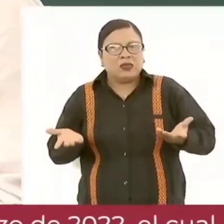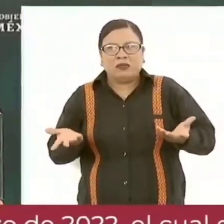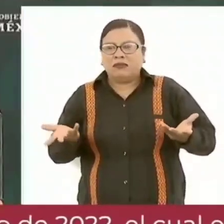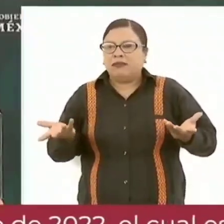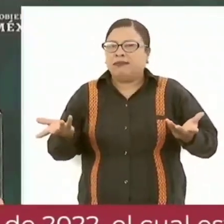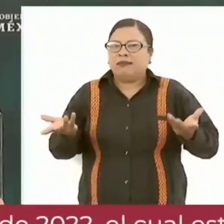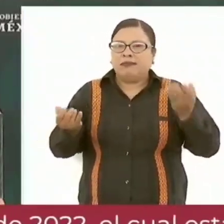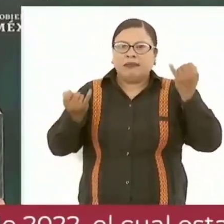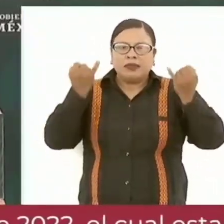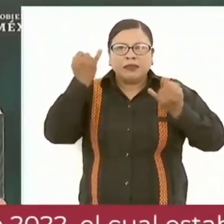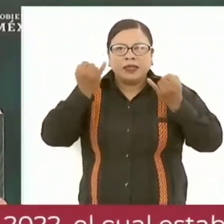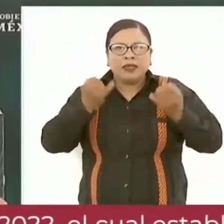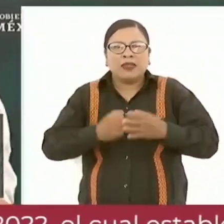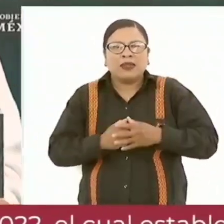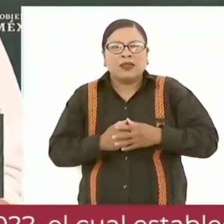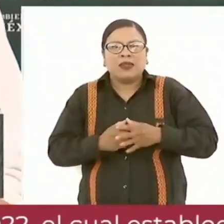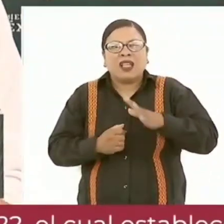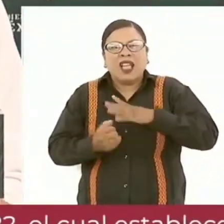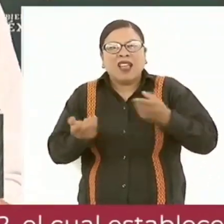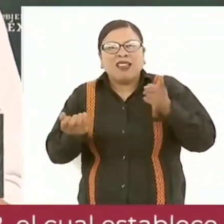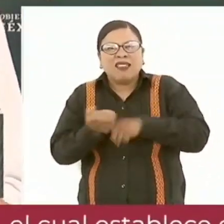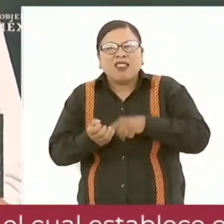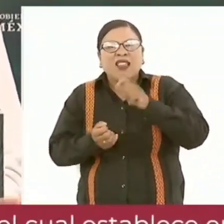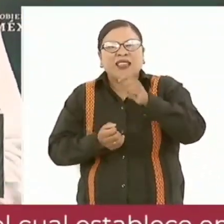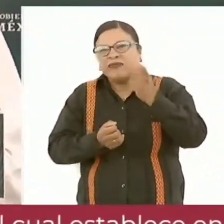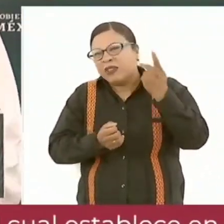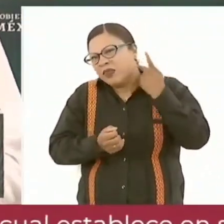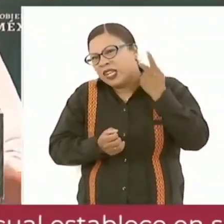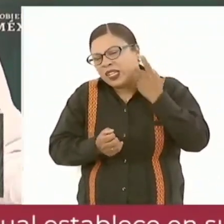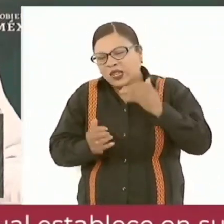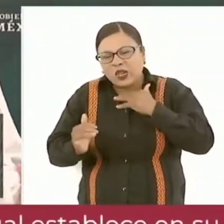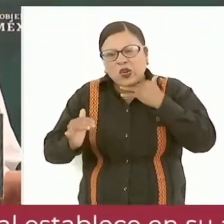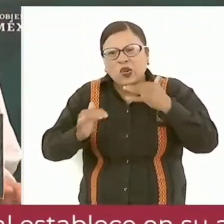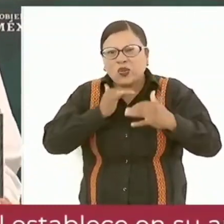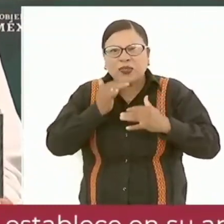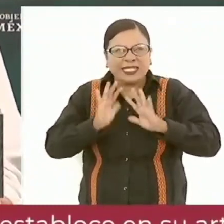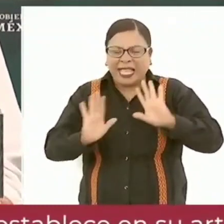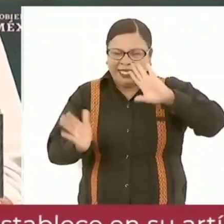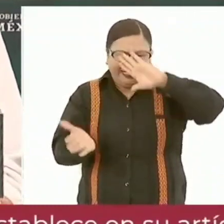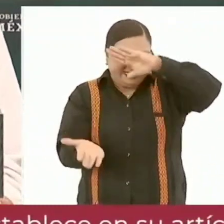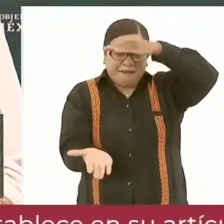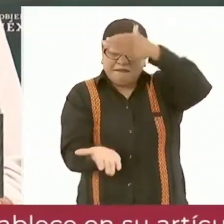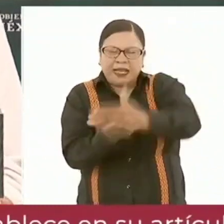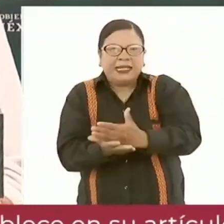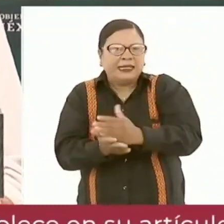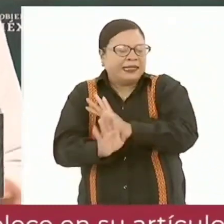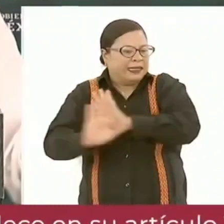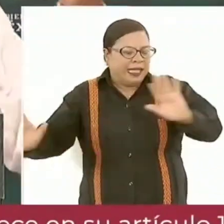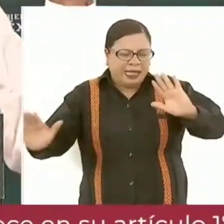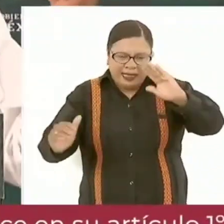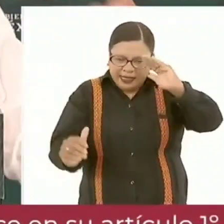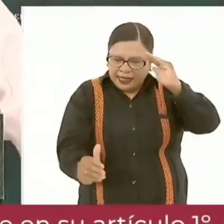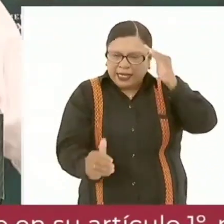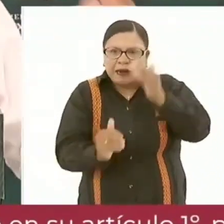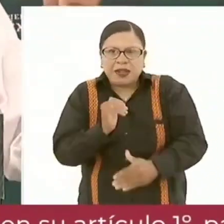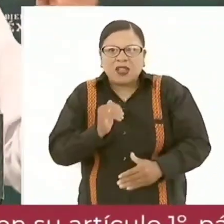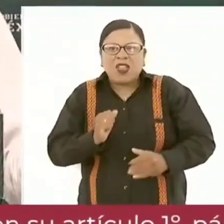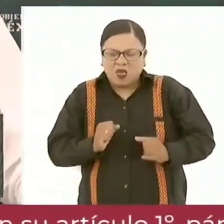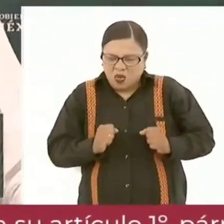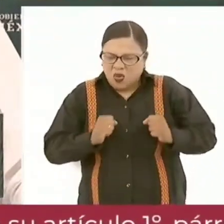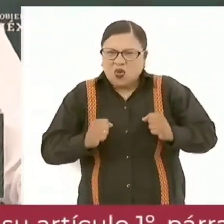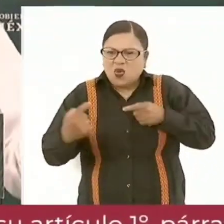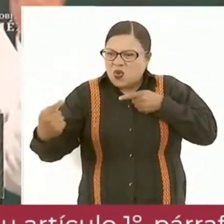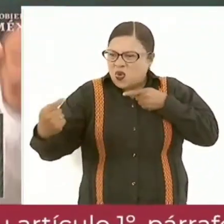vinculada con políticos corruptos. Y dijimos, se acabó, basta. Y hubo